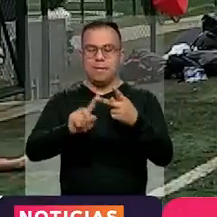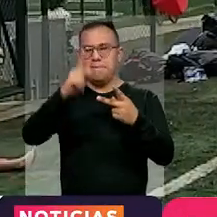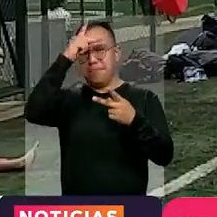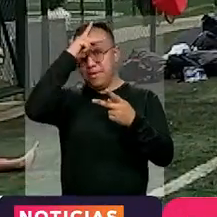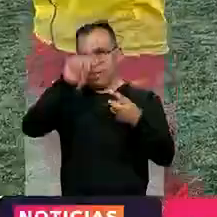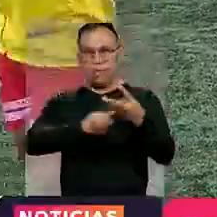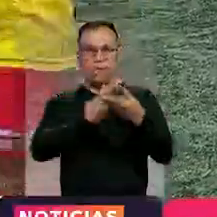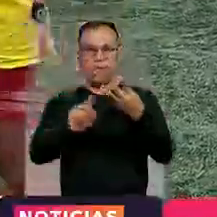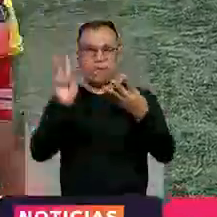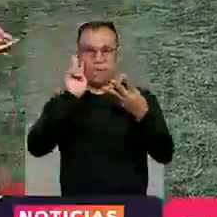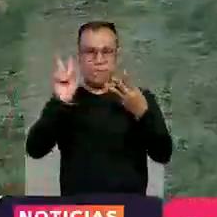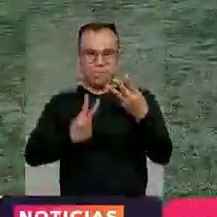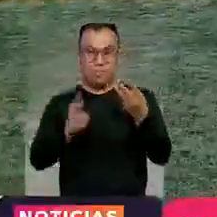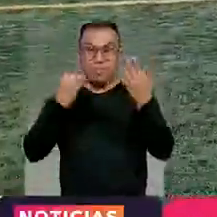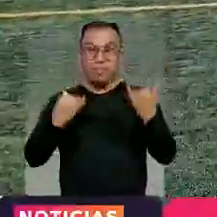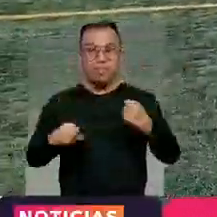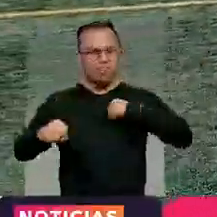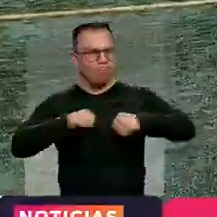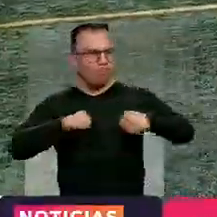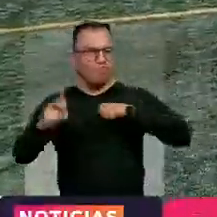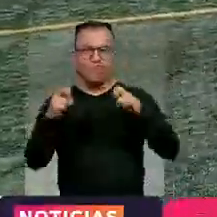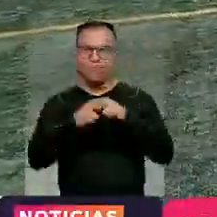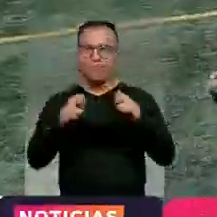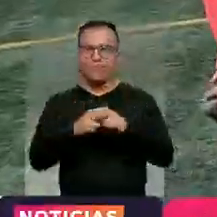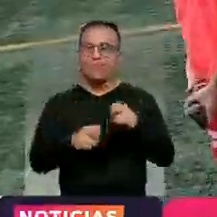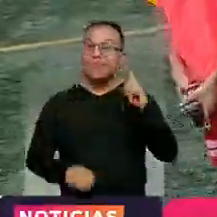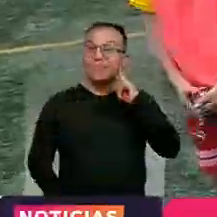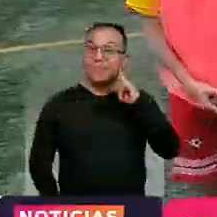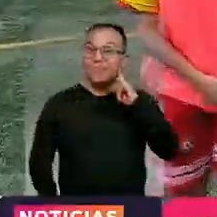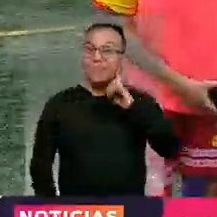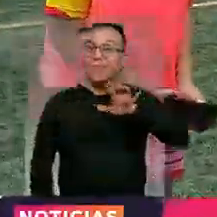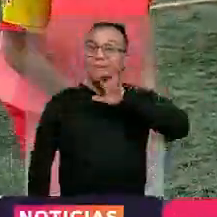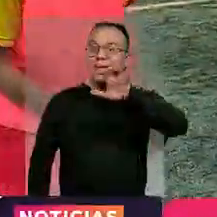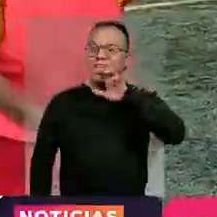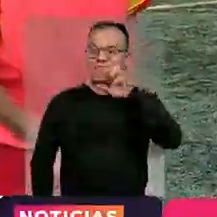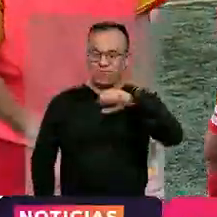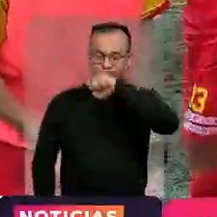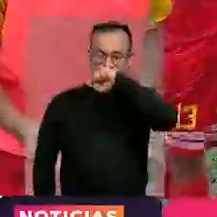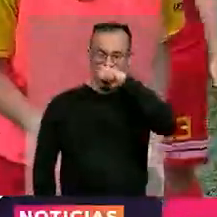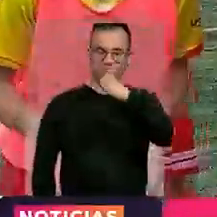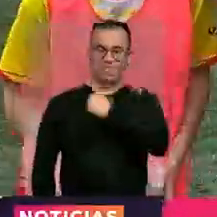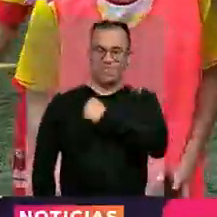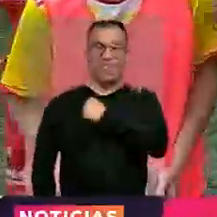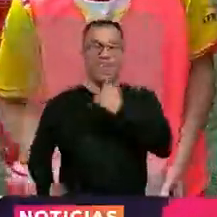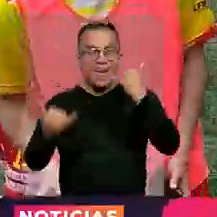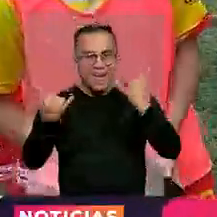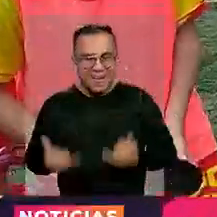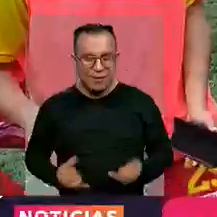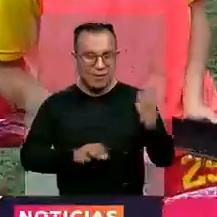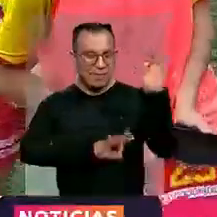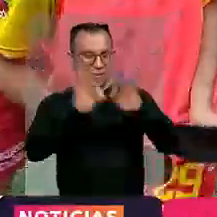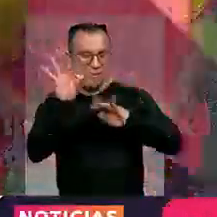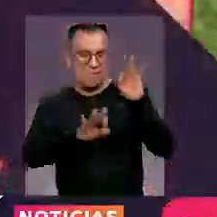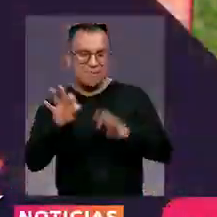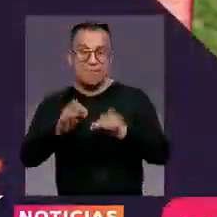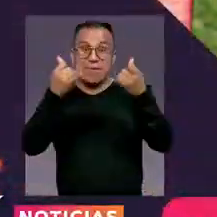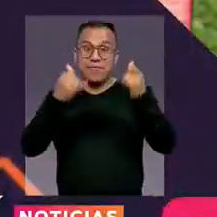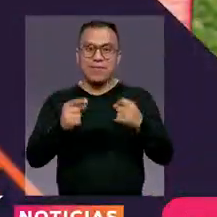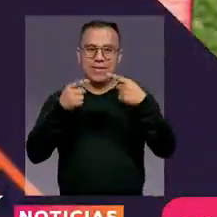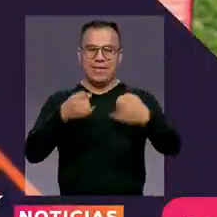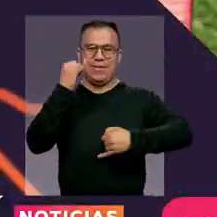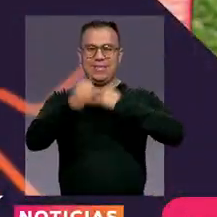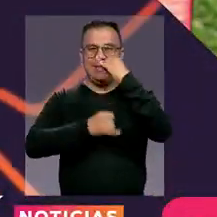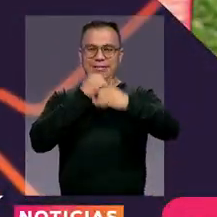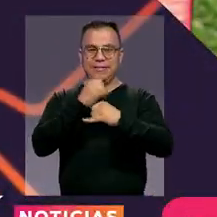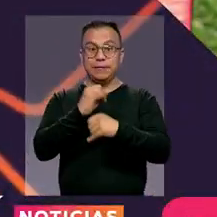y al campeón de Venezuela. Y con el ánimo arriba, ¡que tenemos esta pasión! Las capitalinas cerraron su preparación para enfrentarse a Internacional